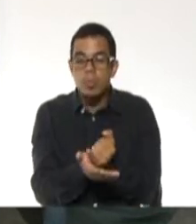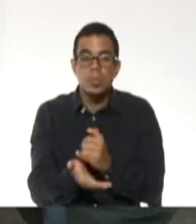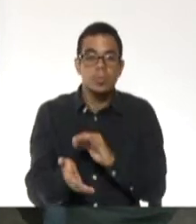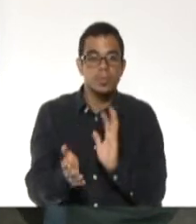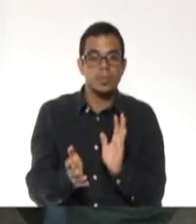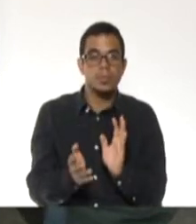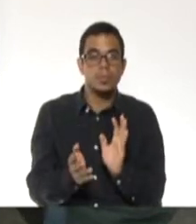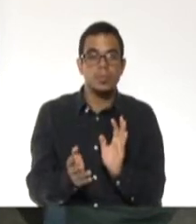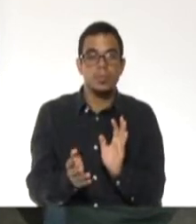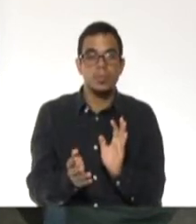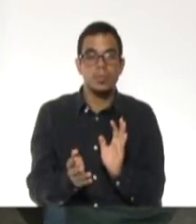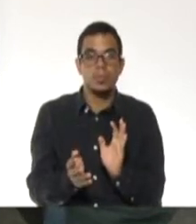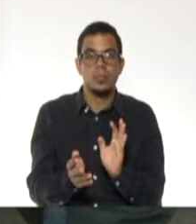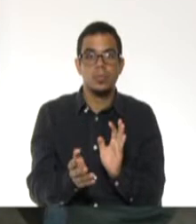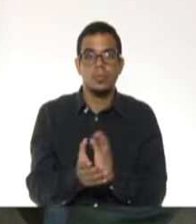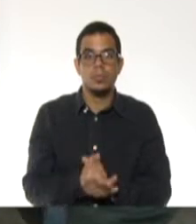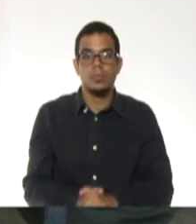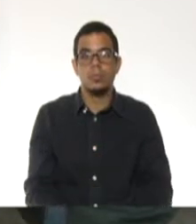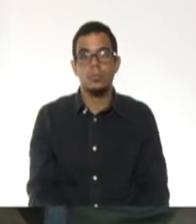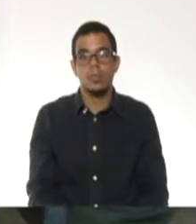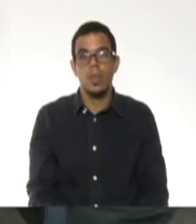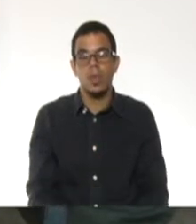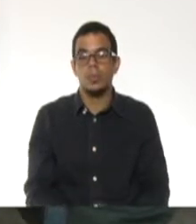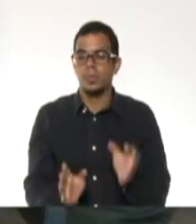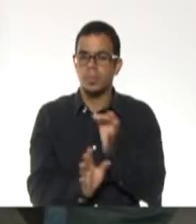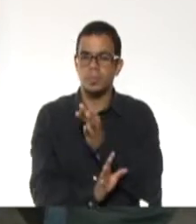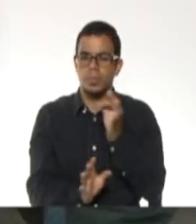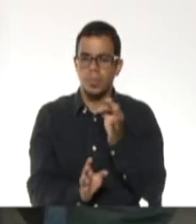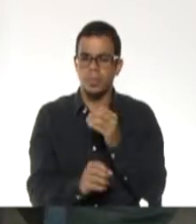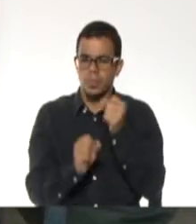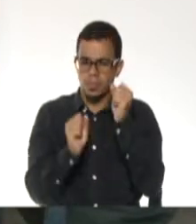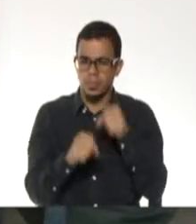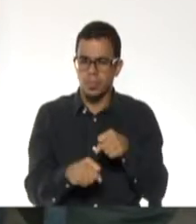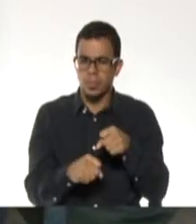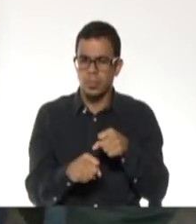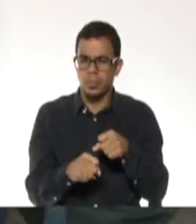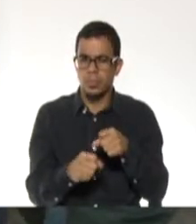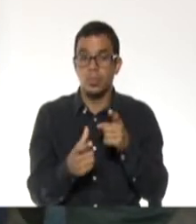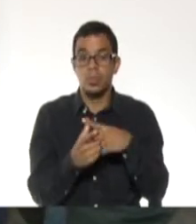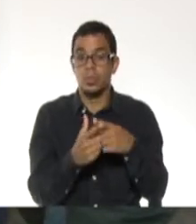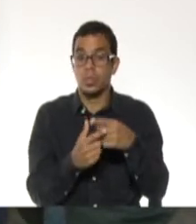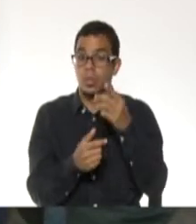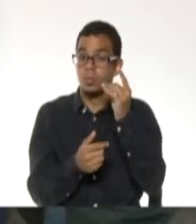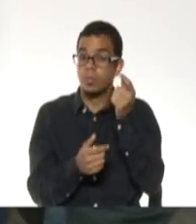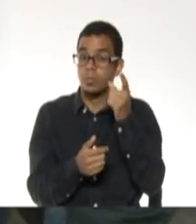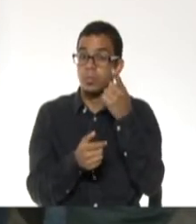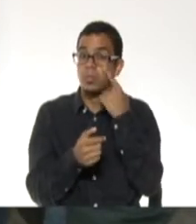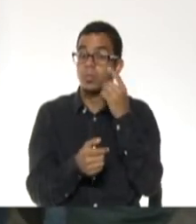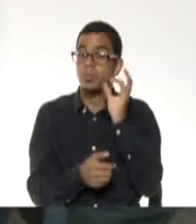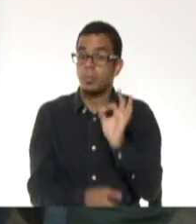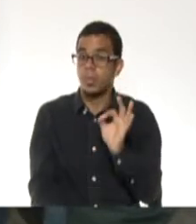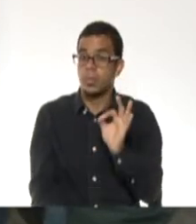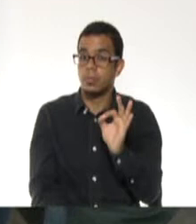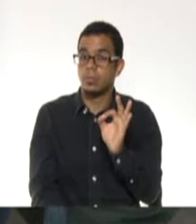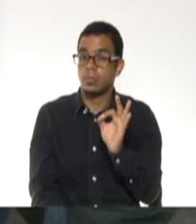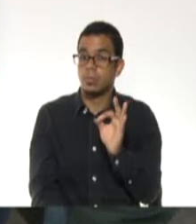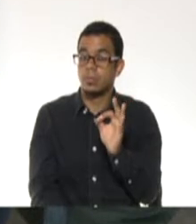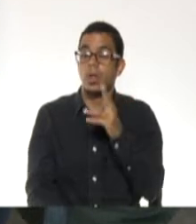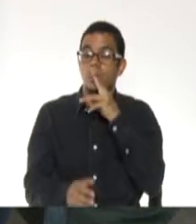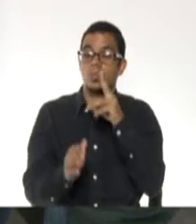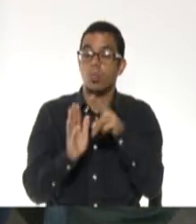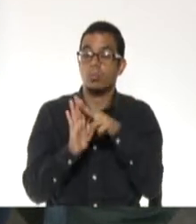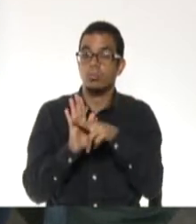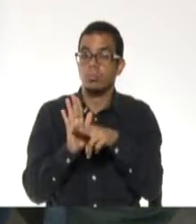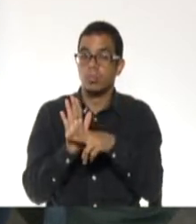sin problemas hacia el diagnóstico. Oye, qué bueno, qué interesante. Ojo en casa, muchachos y muchachas, a respetar y a seguir todas